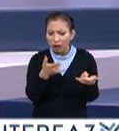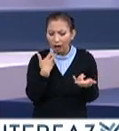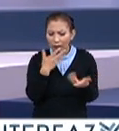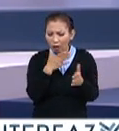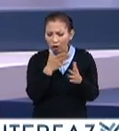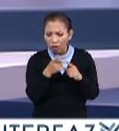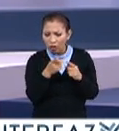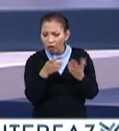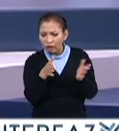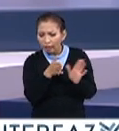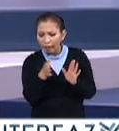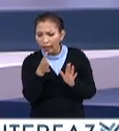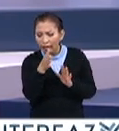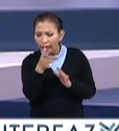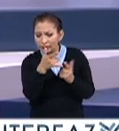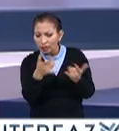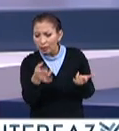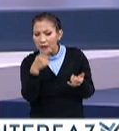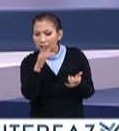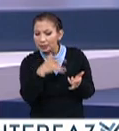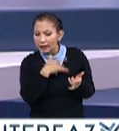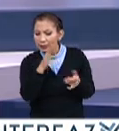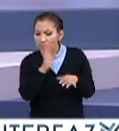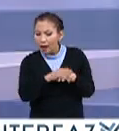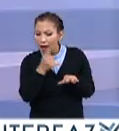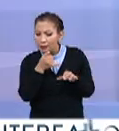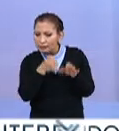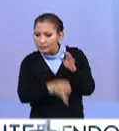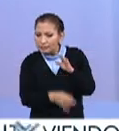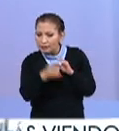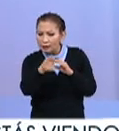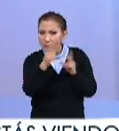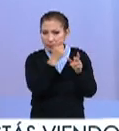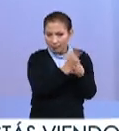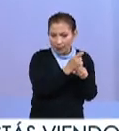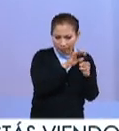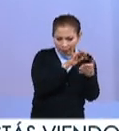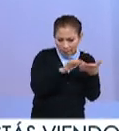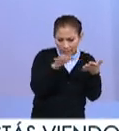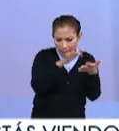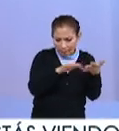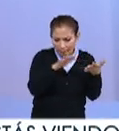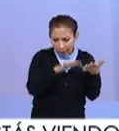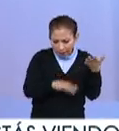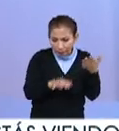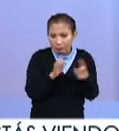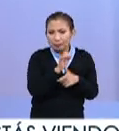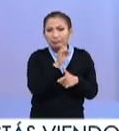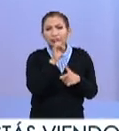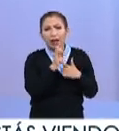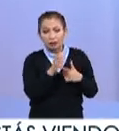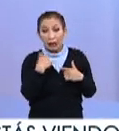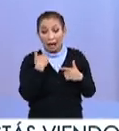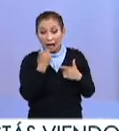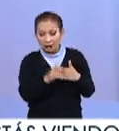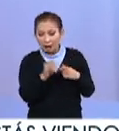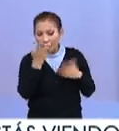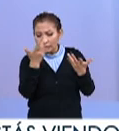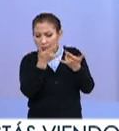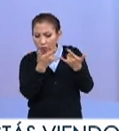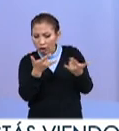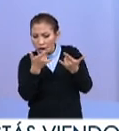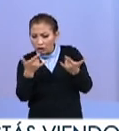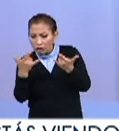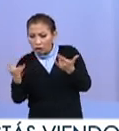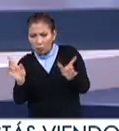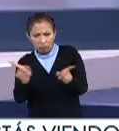sabes exactamente a dónde vas, pero sientes que hay mucha intensidad desde las primeras líneas. Entonces, así construye sus historias,